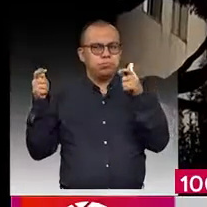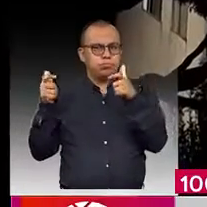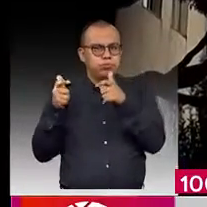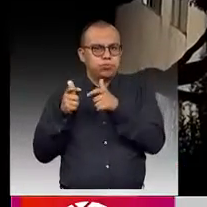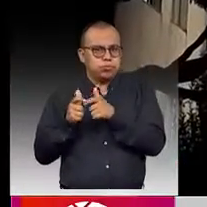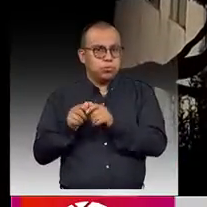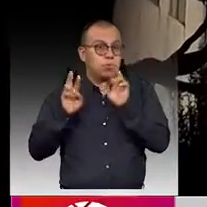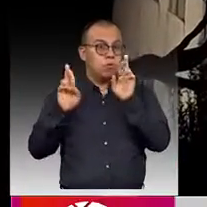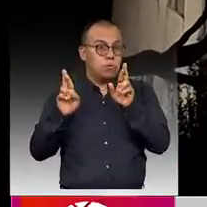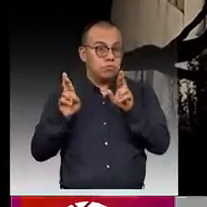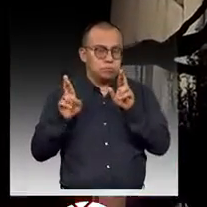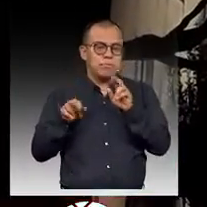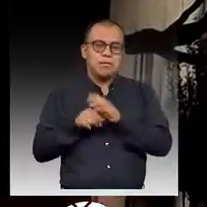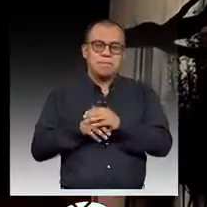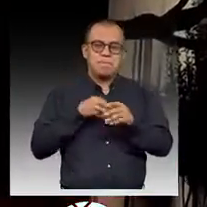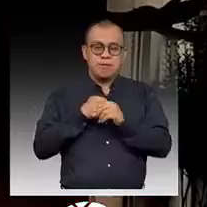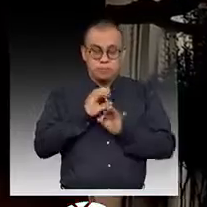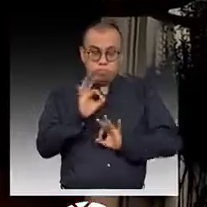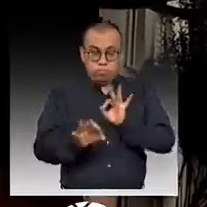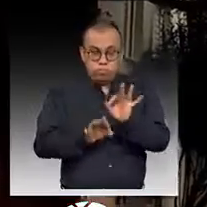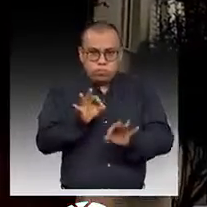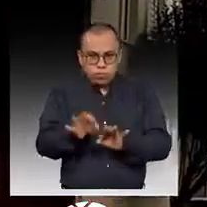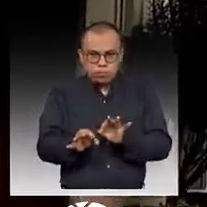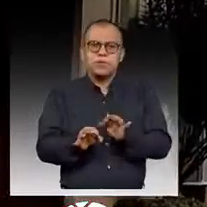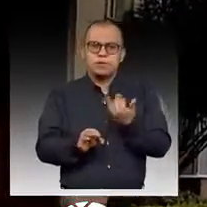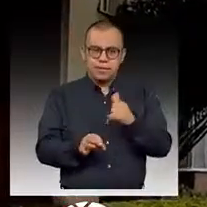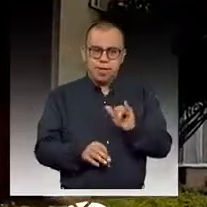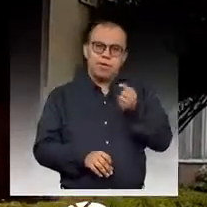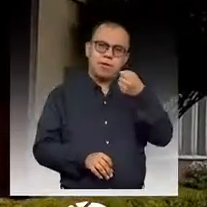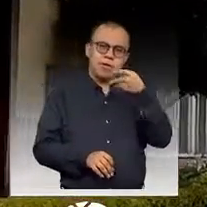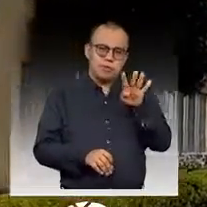y en estos más de 3 meses de emergencia sanitaria se han presentado 14 fallecimientos.